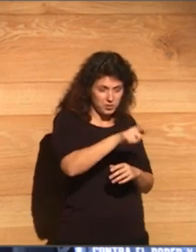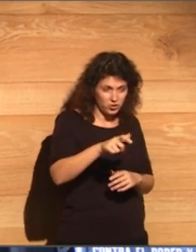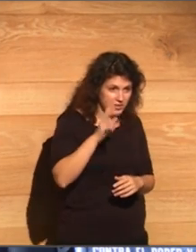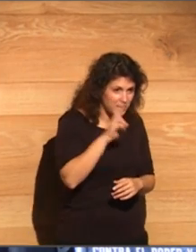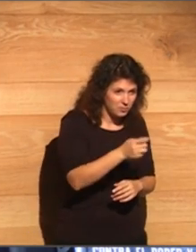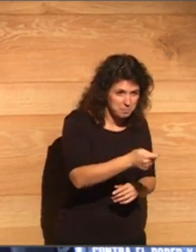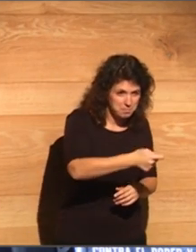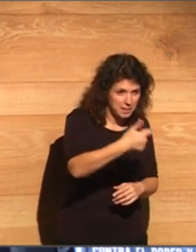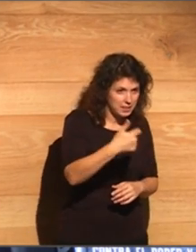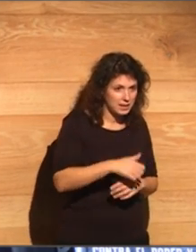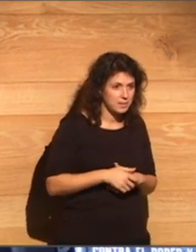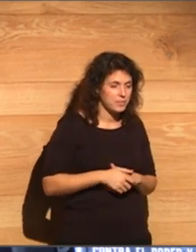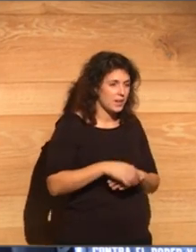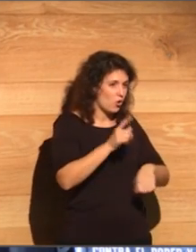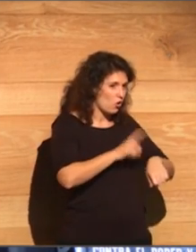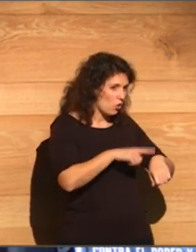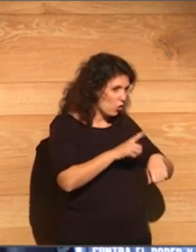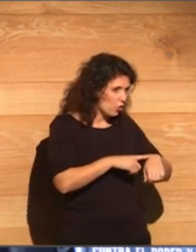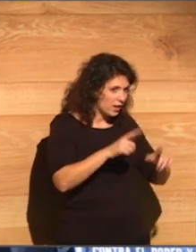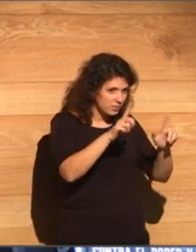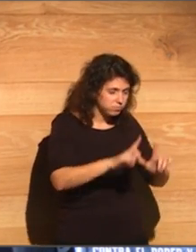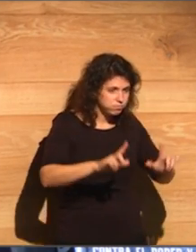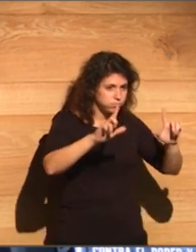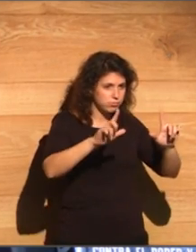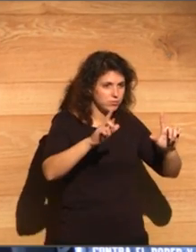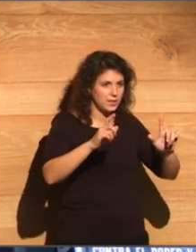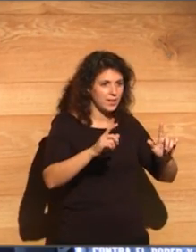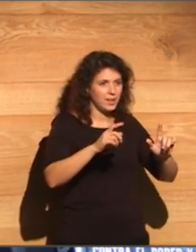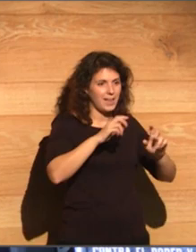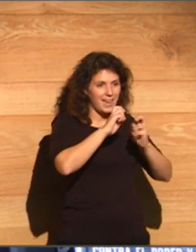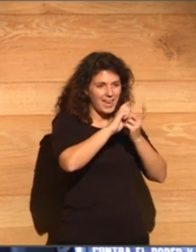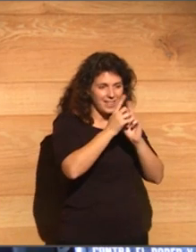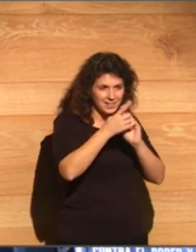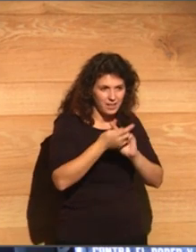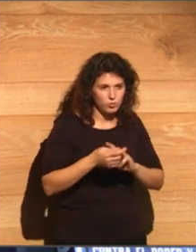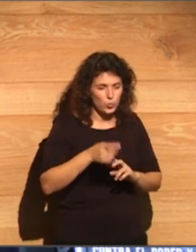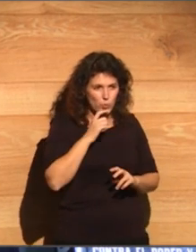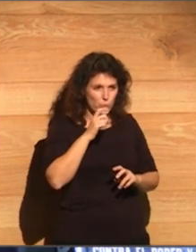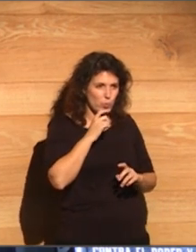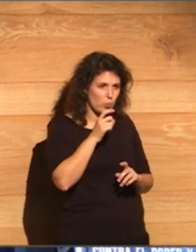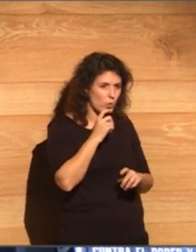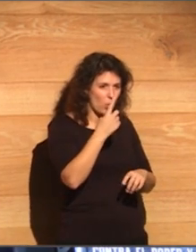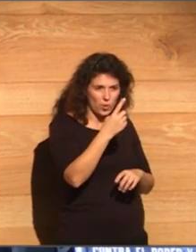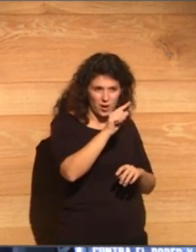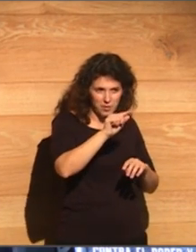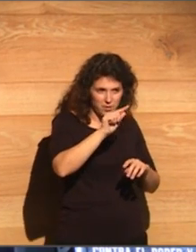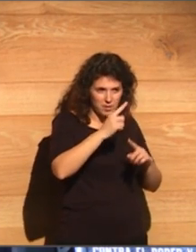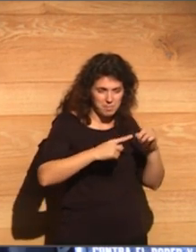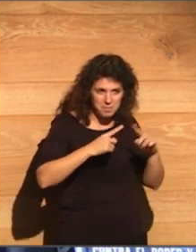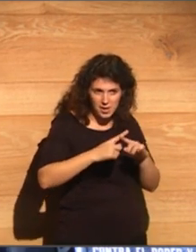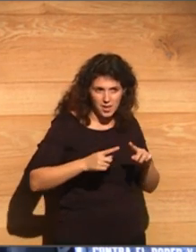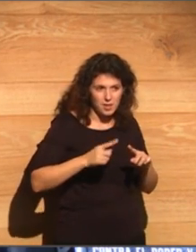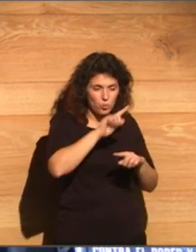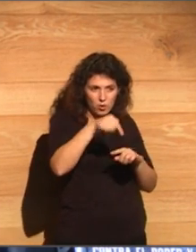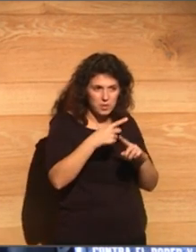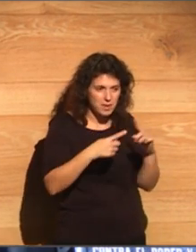se pusieron a deshora, están mal editados, es difícil de encontrar, de 1 hora y media. El primero tiene más interés, el segundo apenas